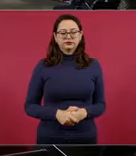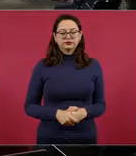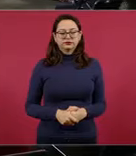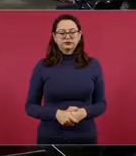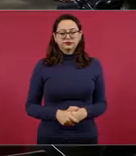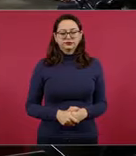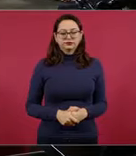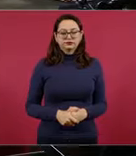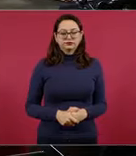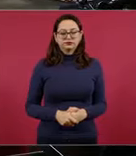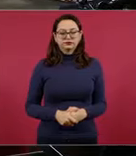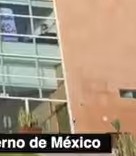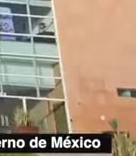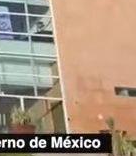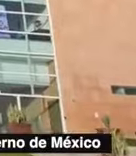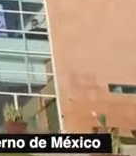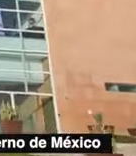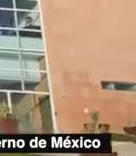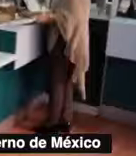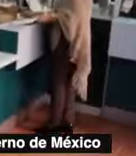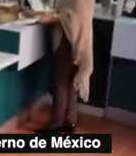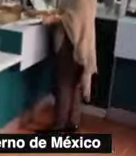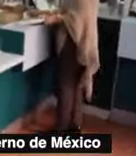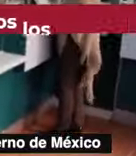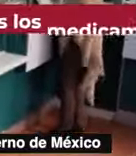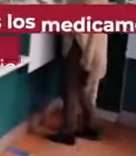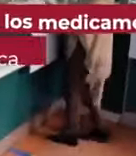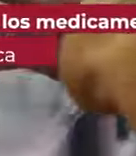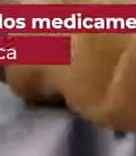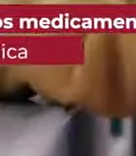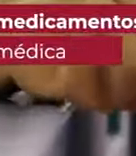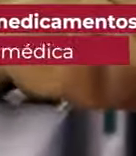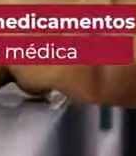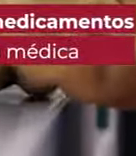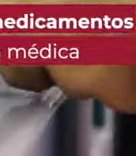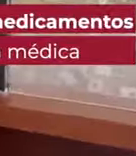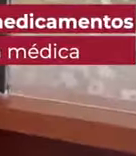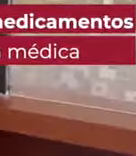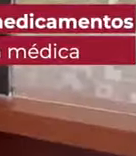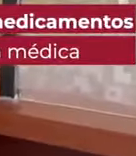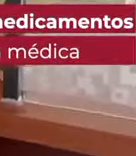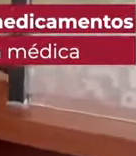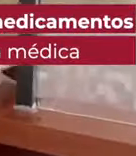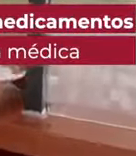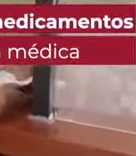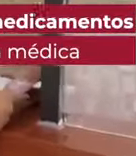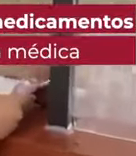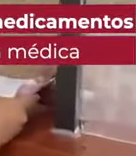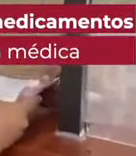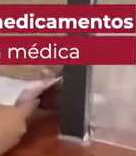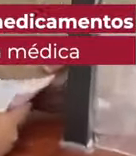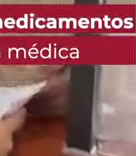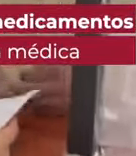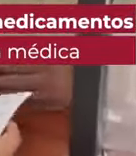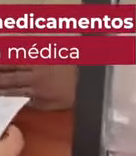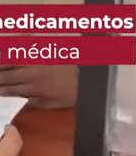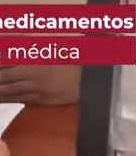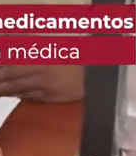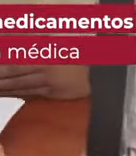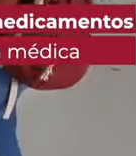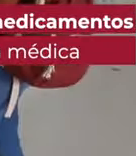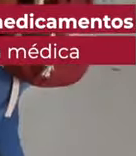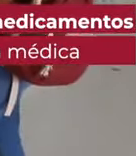La megafarmacia del bienestar es un mecanismo del Gobierno de México para atender todas las recetas con todos los medicamentos de las